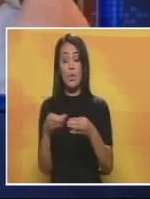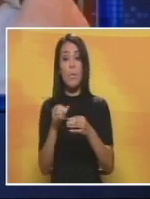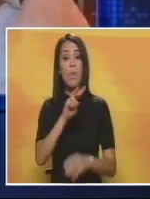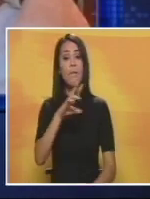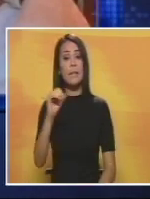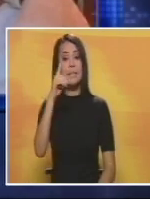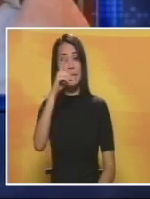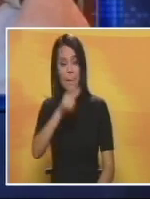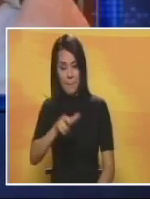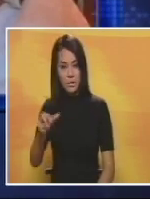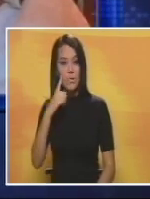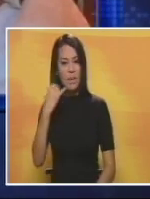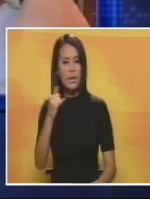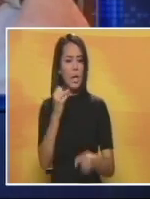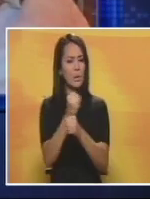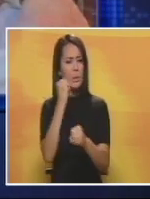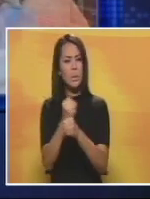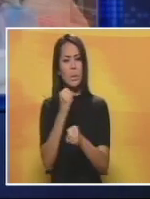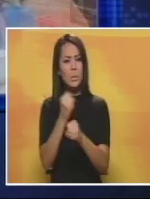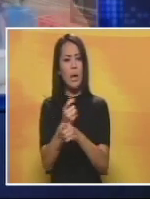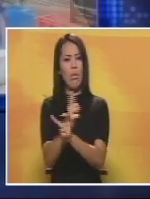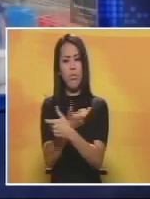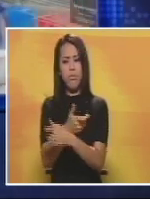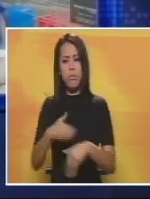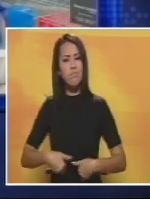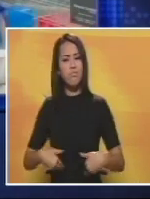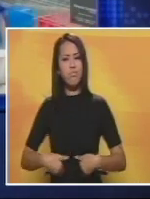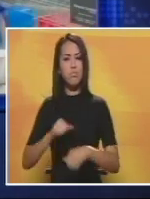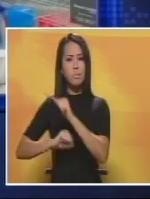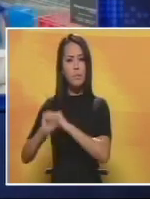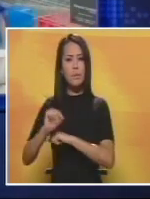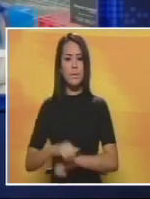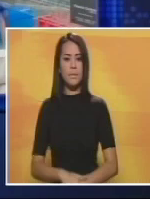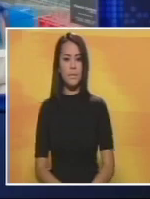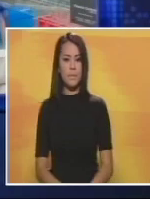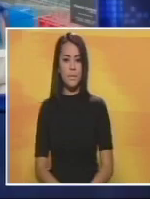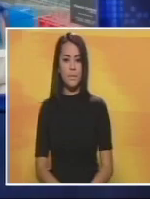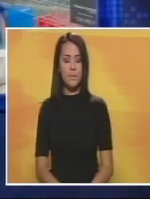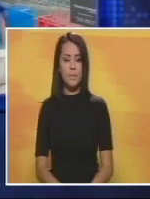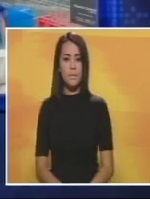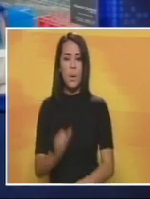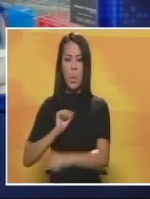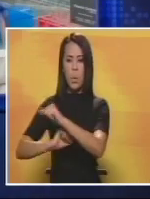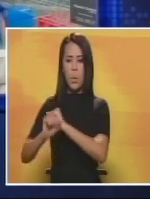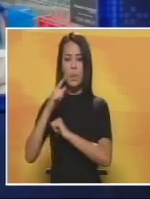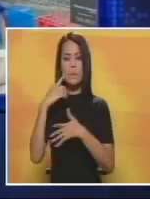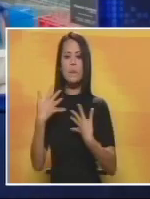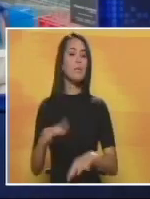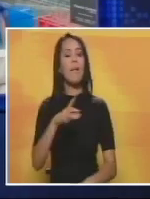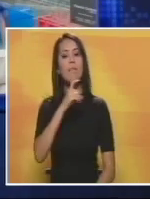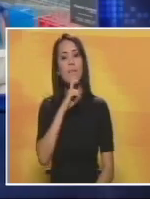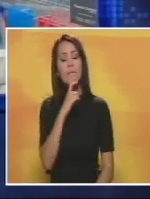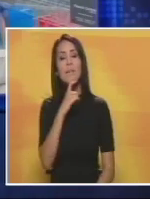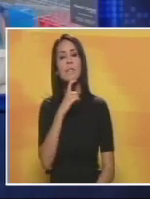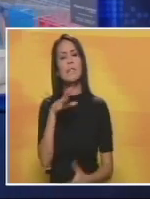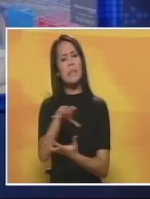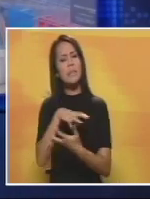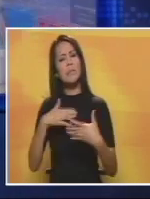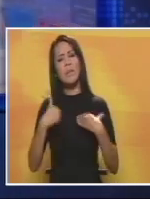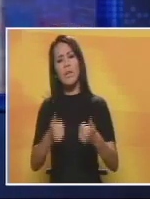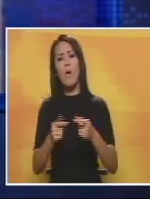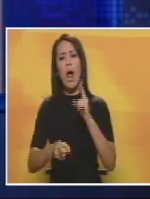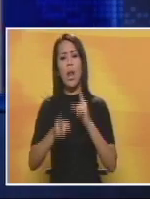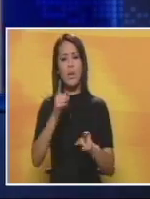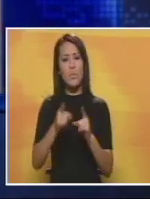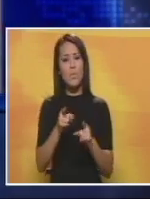trabajan arduamente para ganarle la batalla al cáncer. Vence dice que se dedicó a esto por los difíciles problemas de salud que han vivido